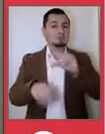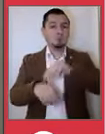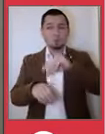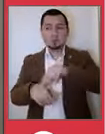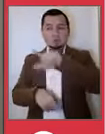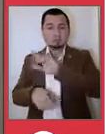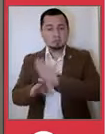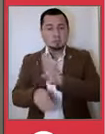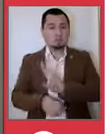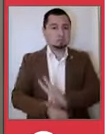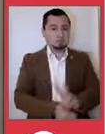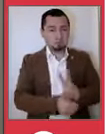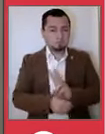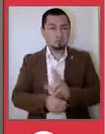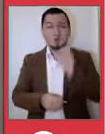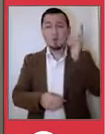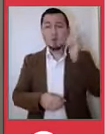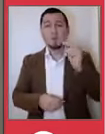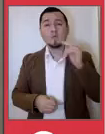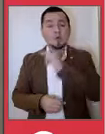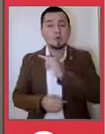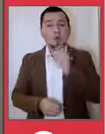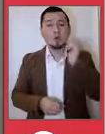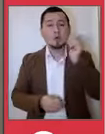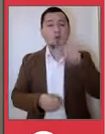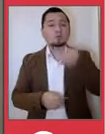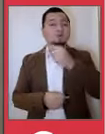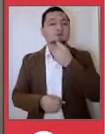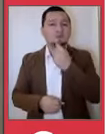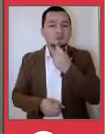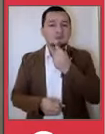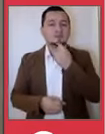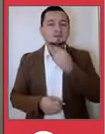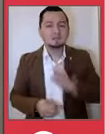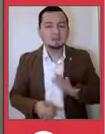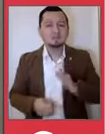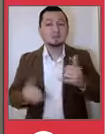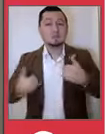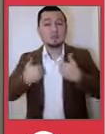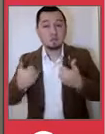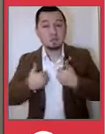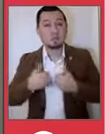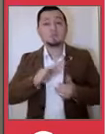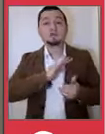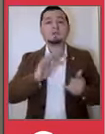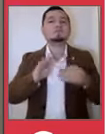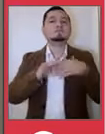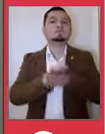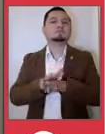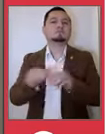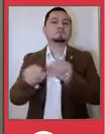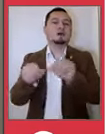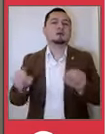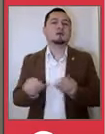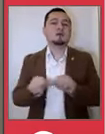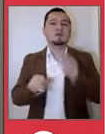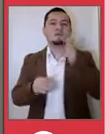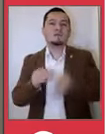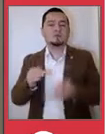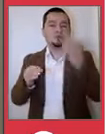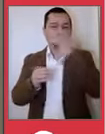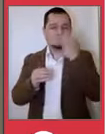de manera permanente y esperamos que pronto podamos lograr que nuestros niños que nuestras niñas nuestros jóvenes regresen a las aulas